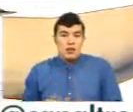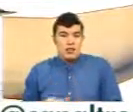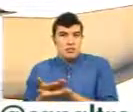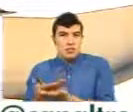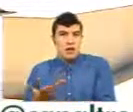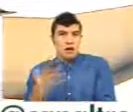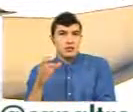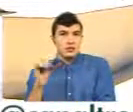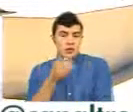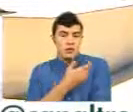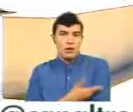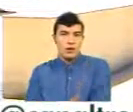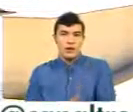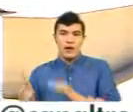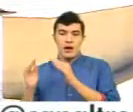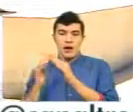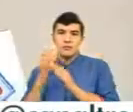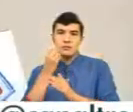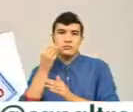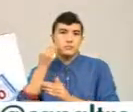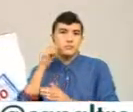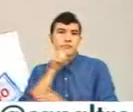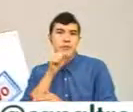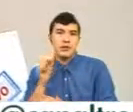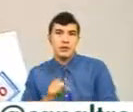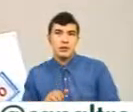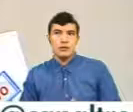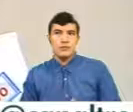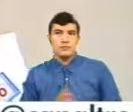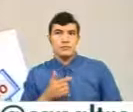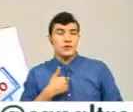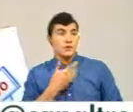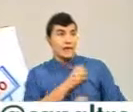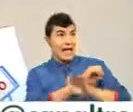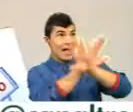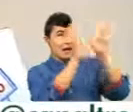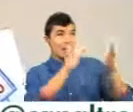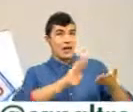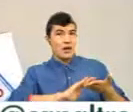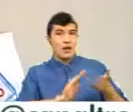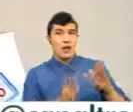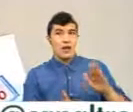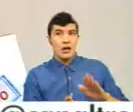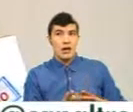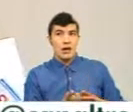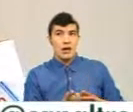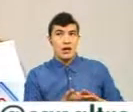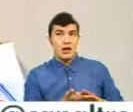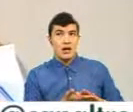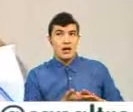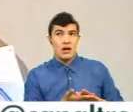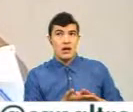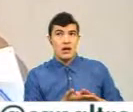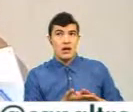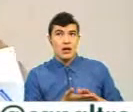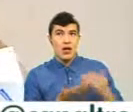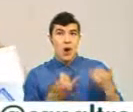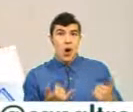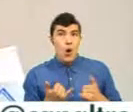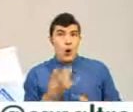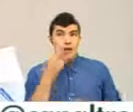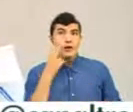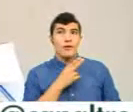millones al asilo san jose quiero aclararle también a la comunidad que lo que hoy vamos o nos estamos comprometiendo